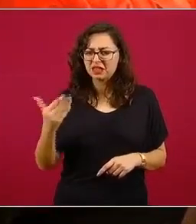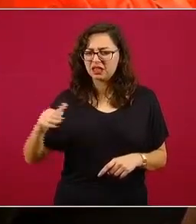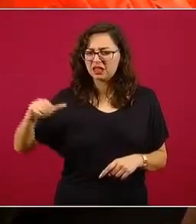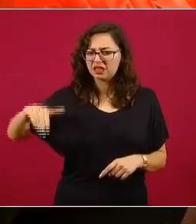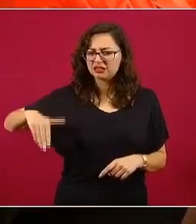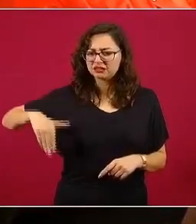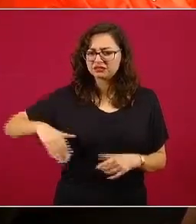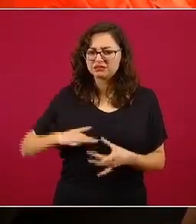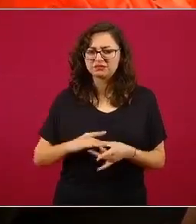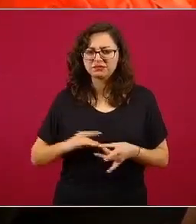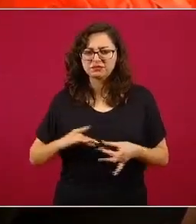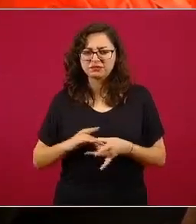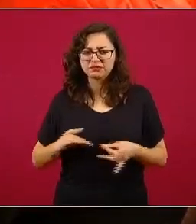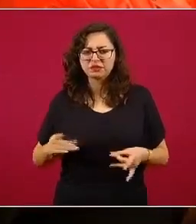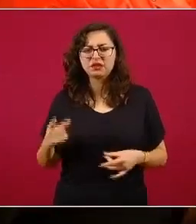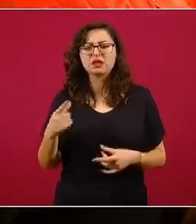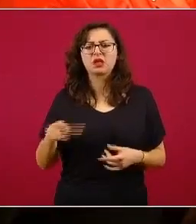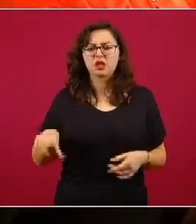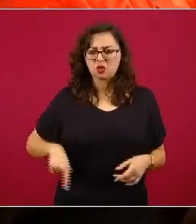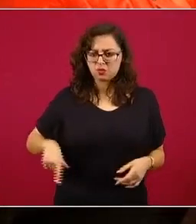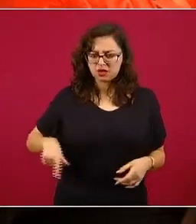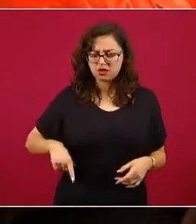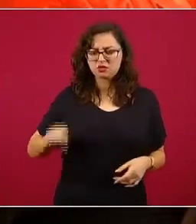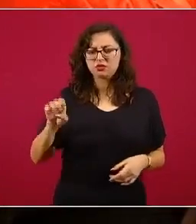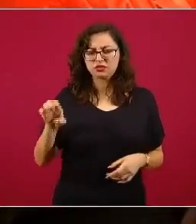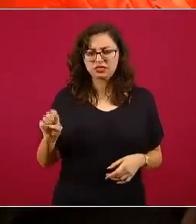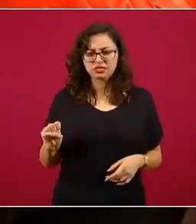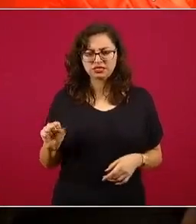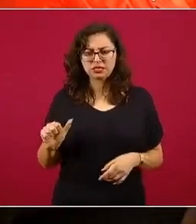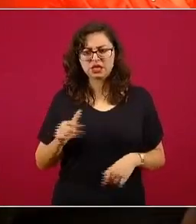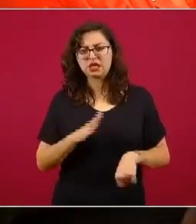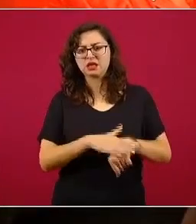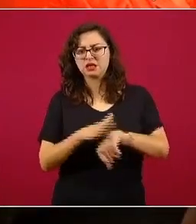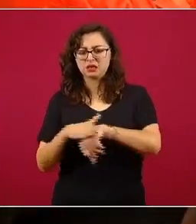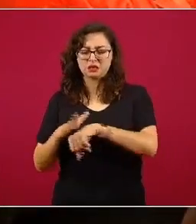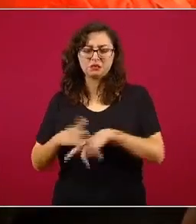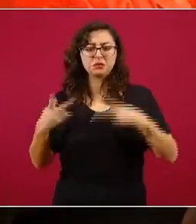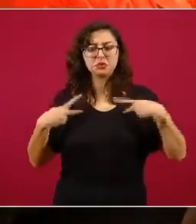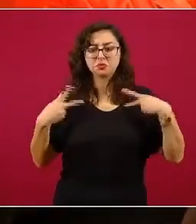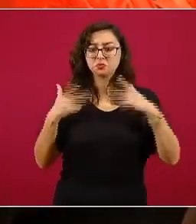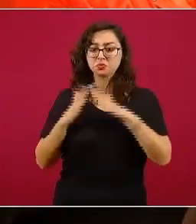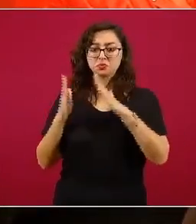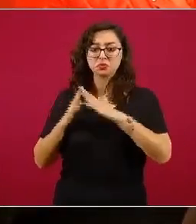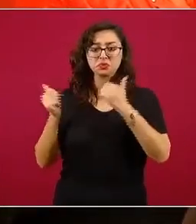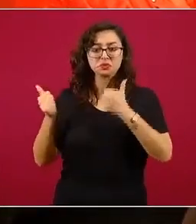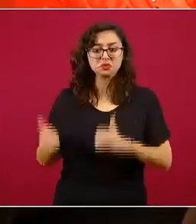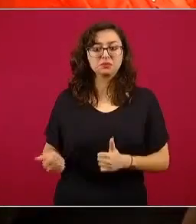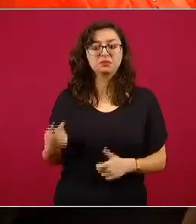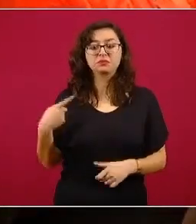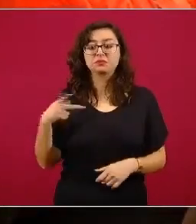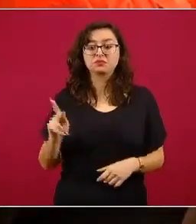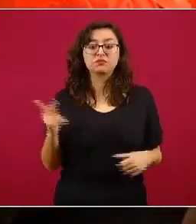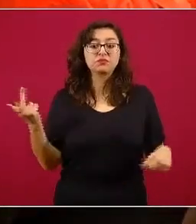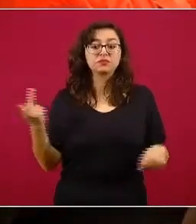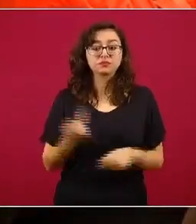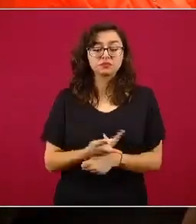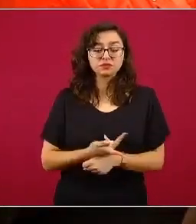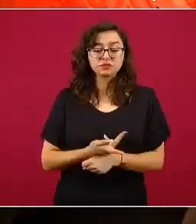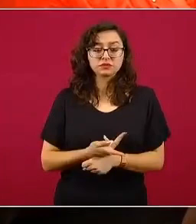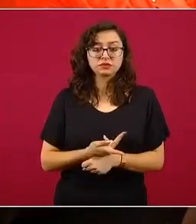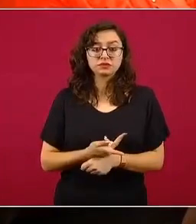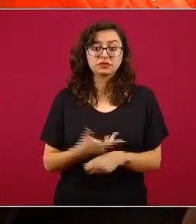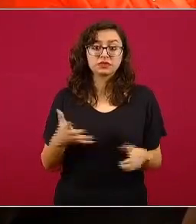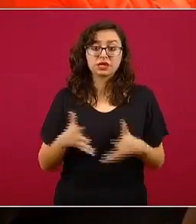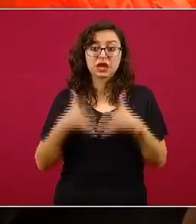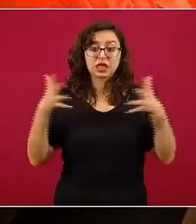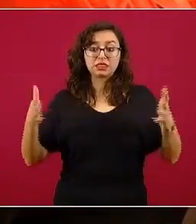se hace el llamado de parte de la jefa de gobierno, de la Secretaría de Salud, a que la gente esté en su casa y todo. Sin embargo, en la mercadotecnia de las